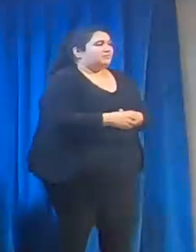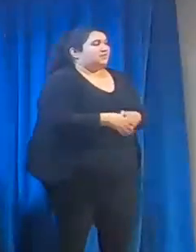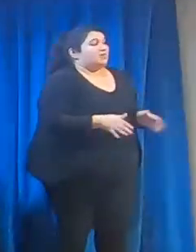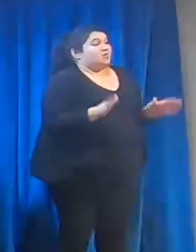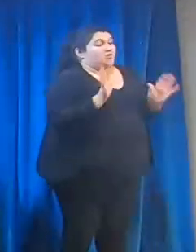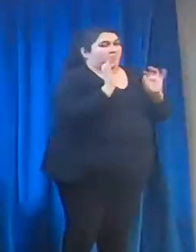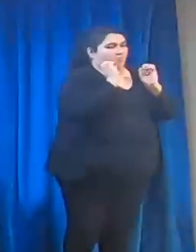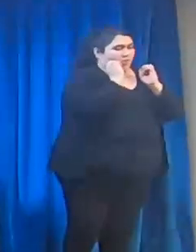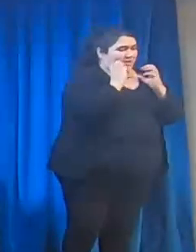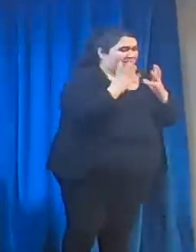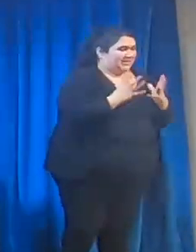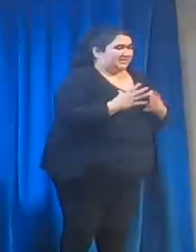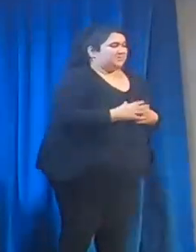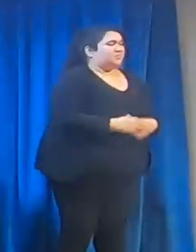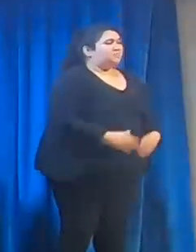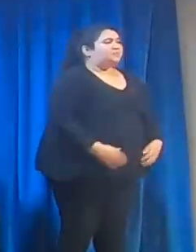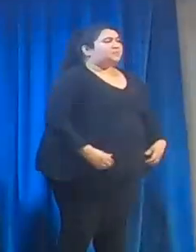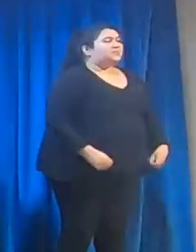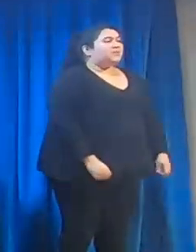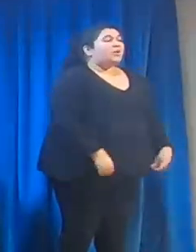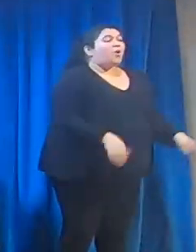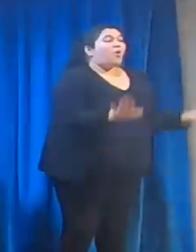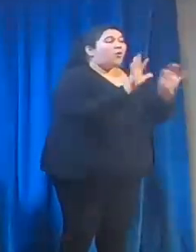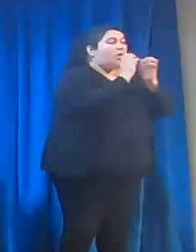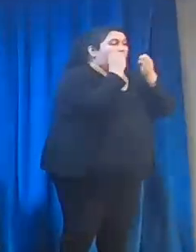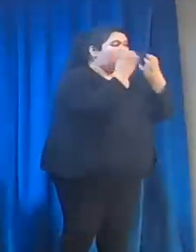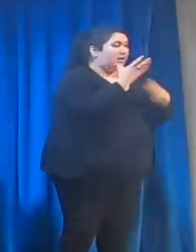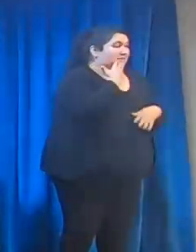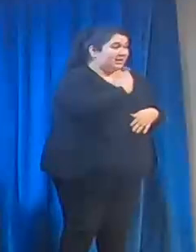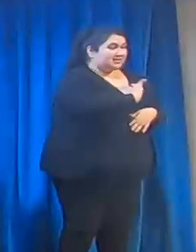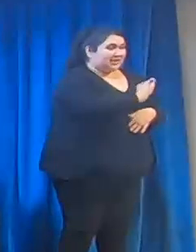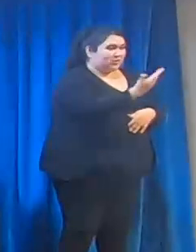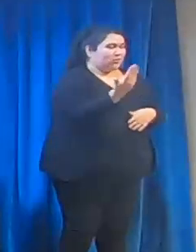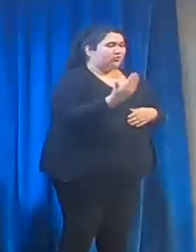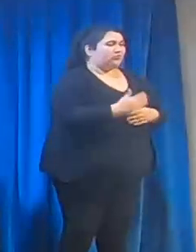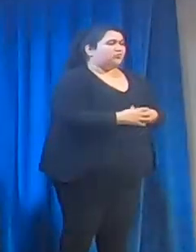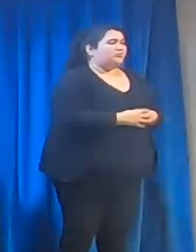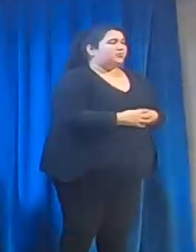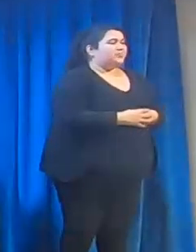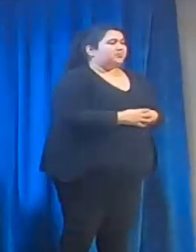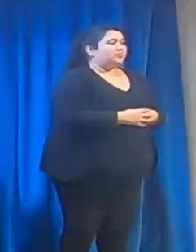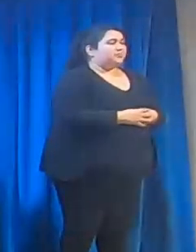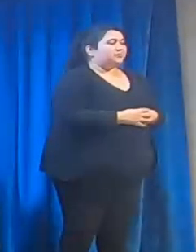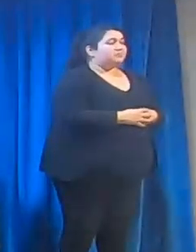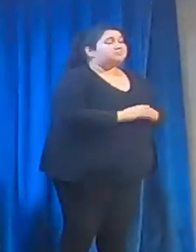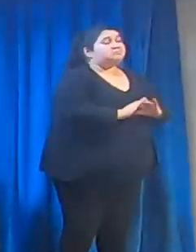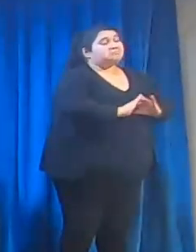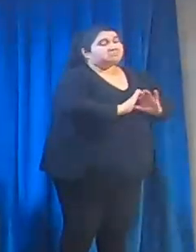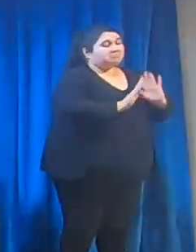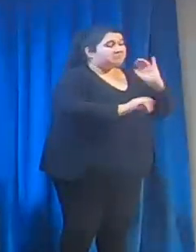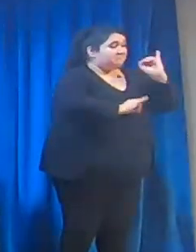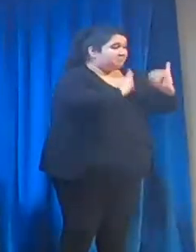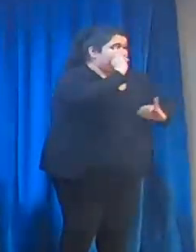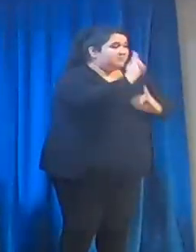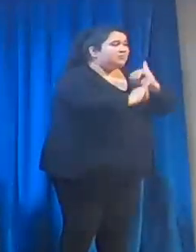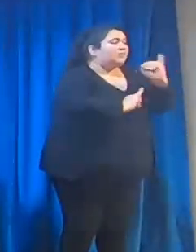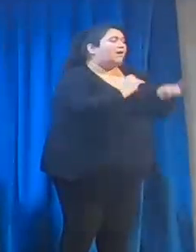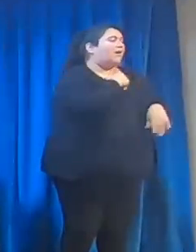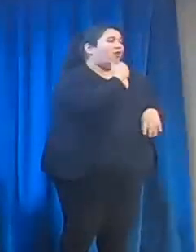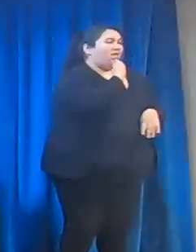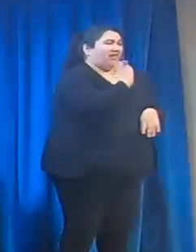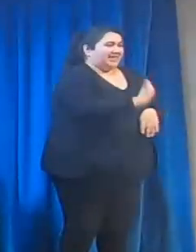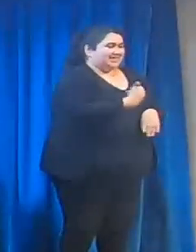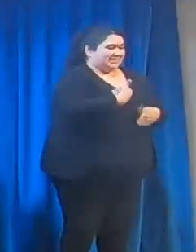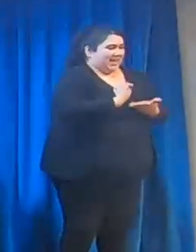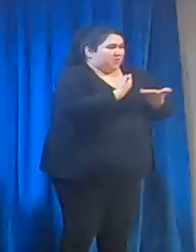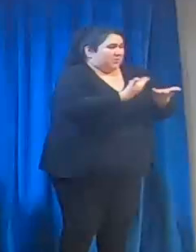Buenas. Hola, buenas tardes a todos y a todas. Bueno, en primer lugar quiero agradecer la